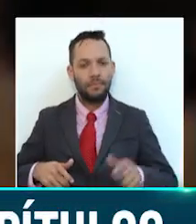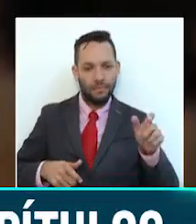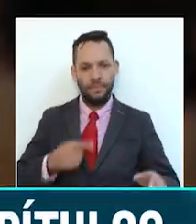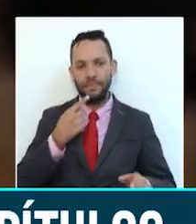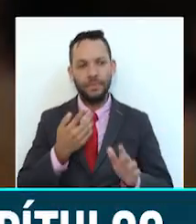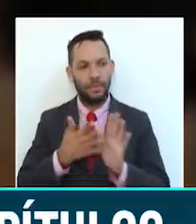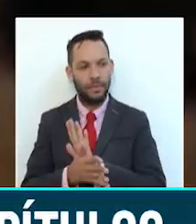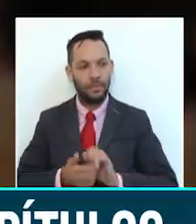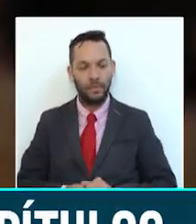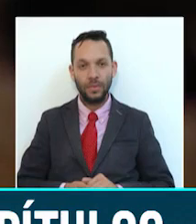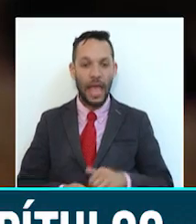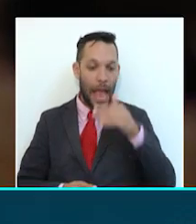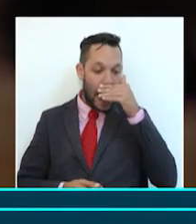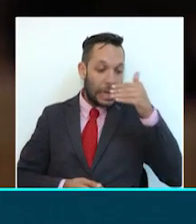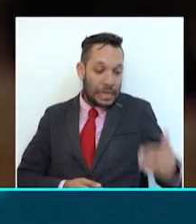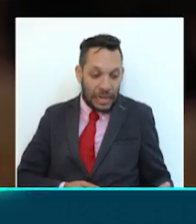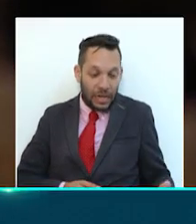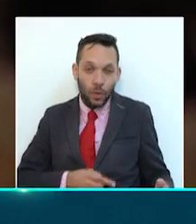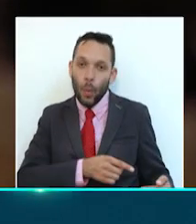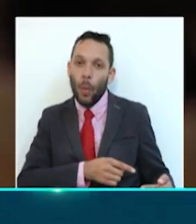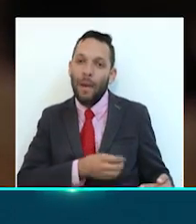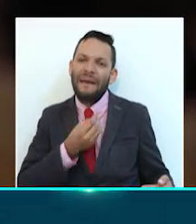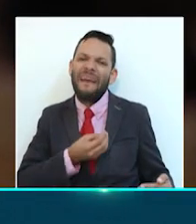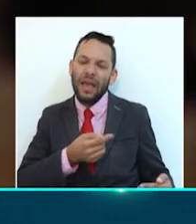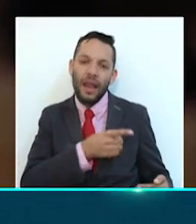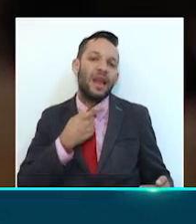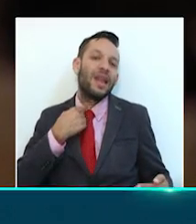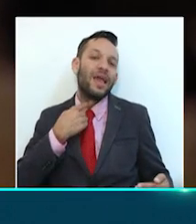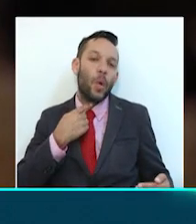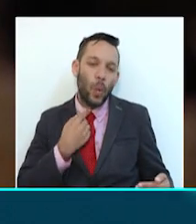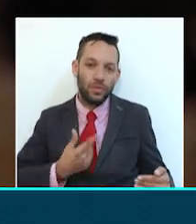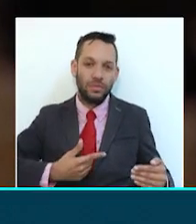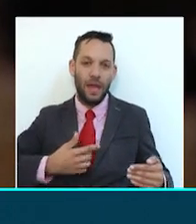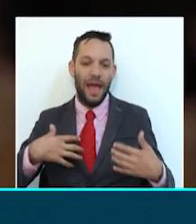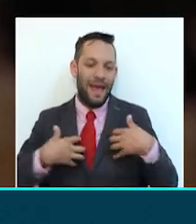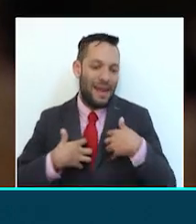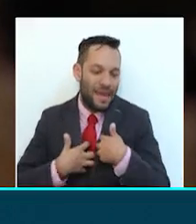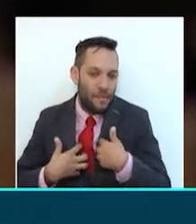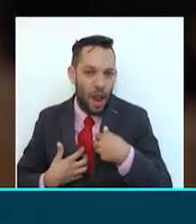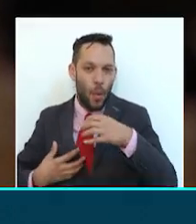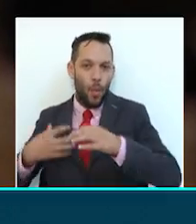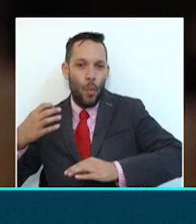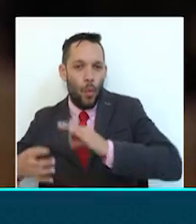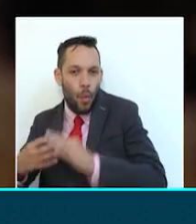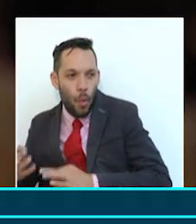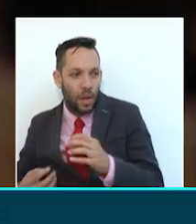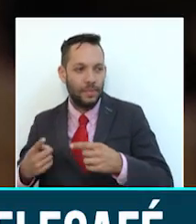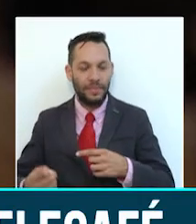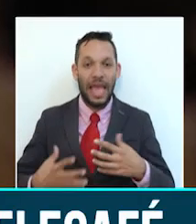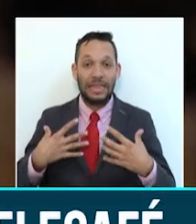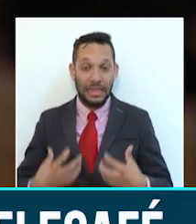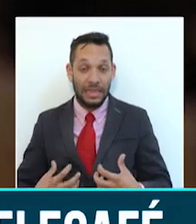historia. Es un niño que le gusta los animales y que tiene una máscara de